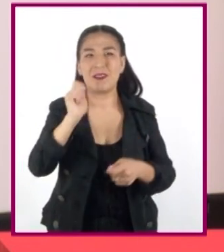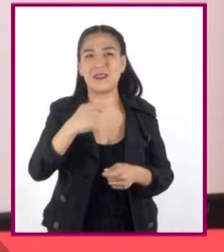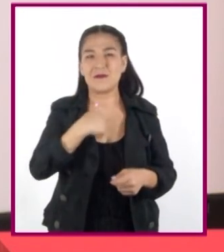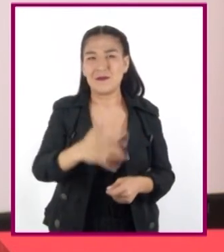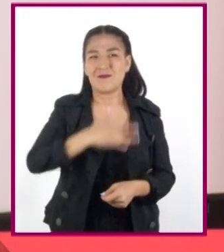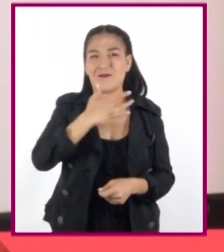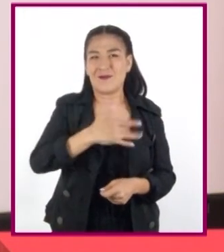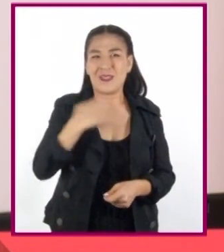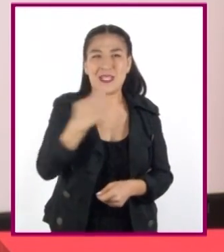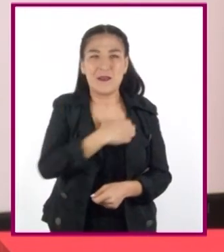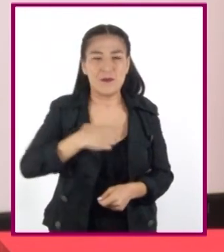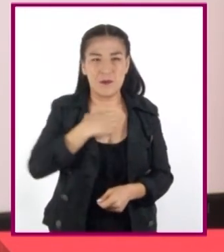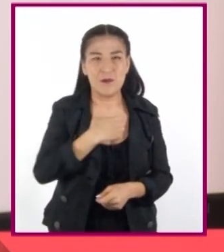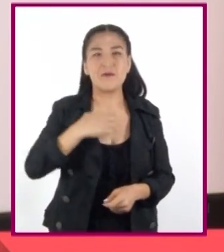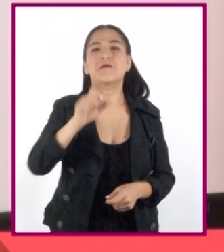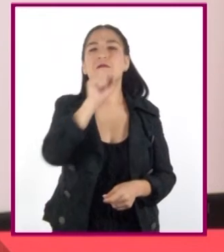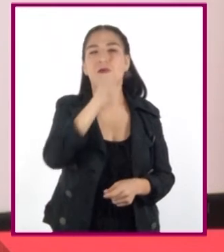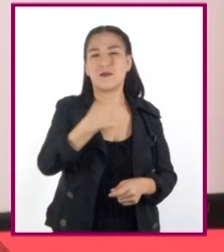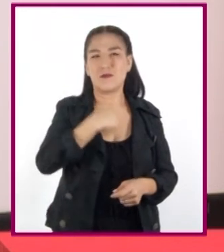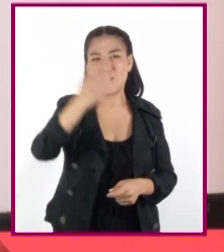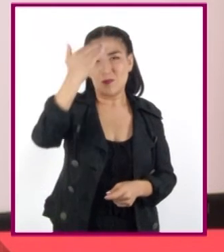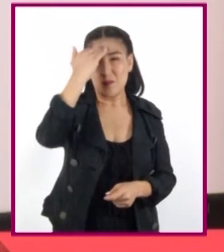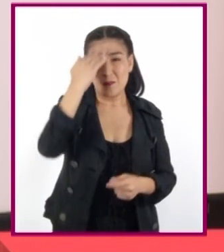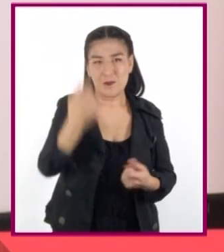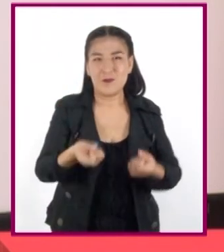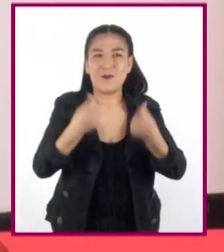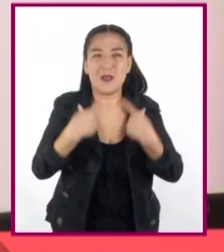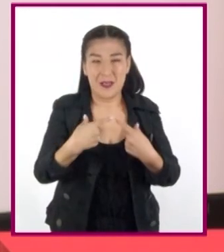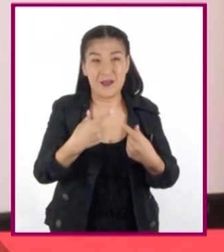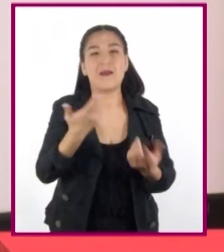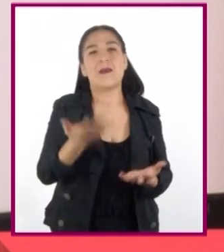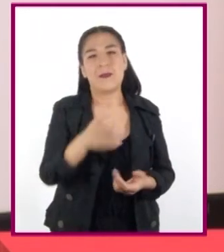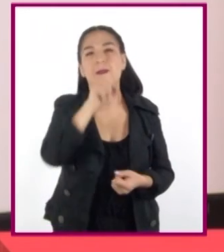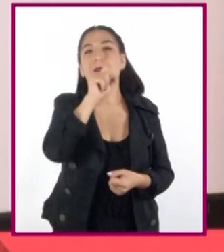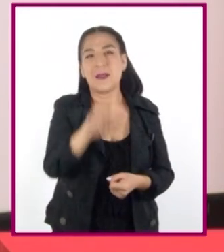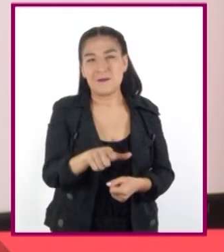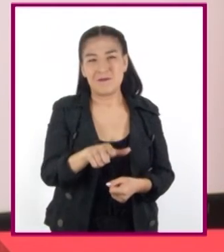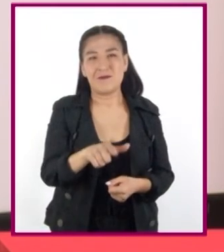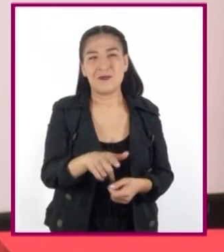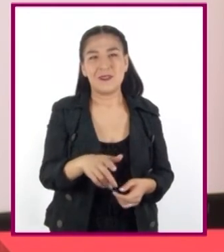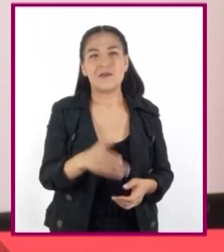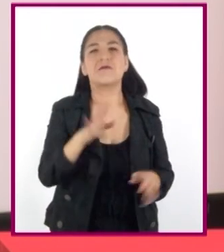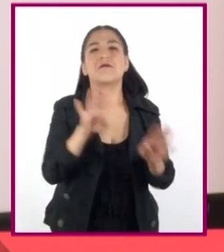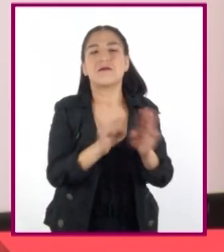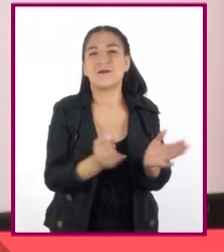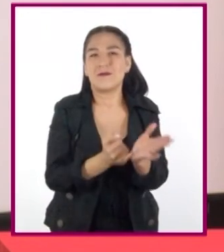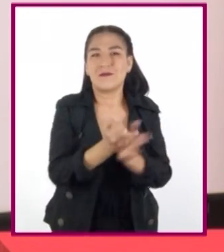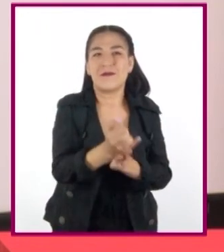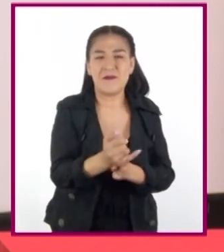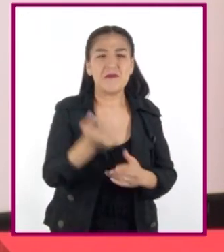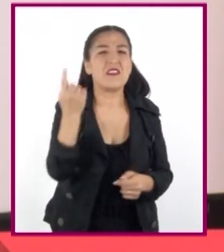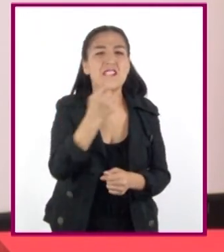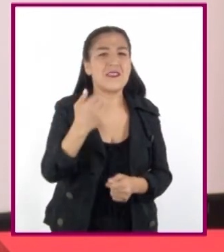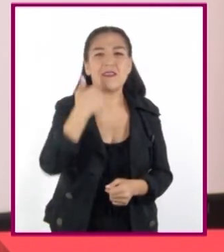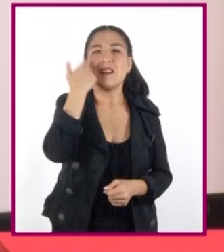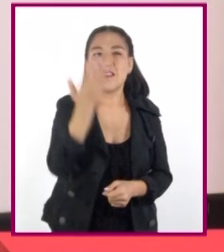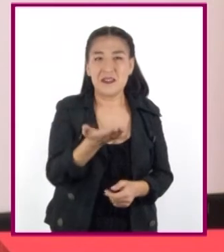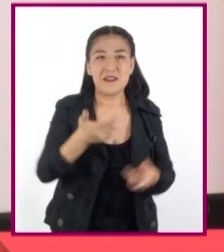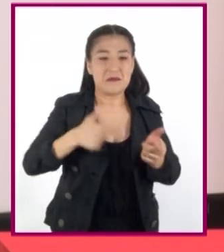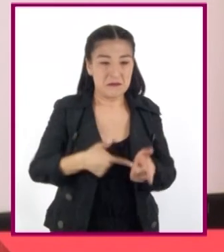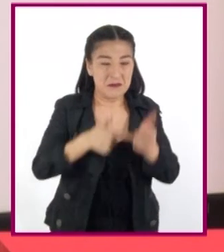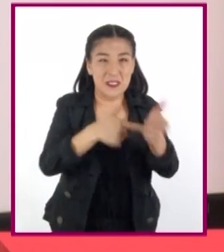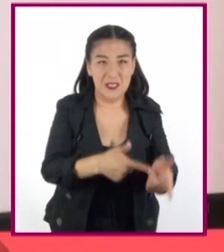parte del autoconocimiento y, posterior a eso, decidir qué deseamos